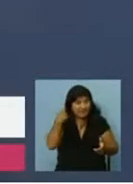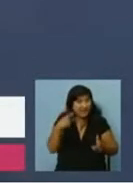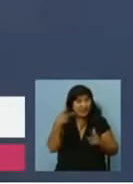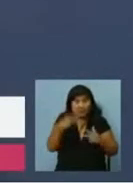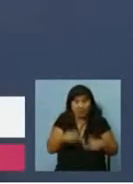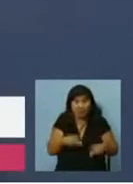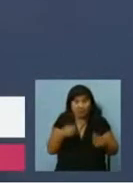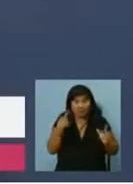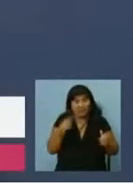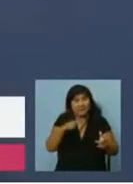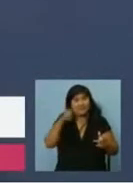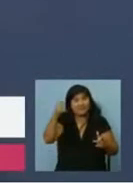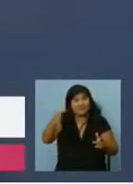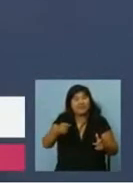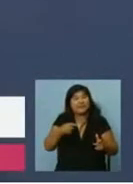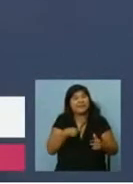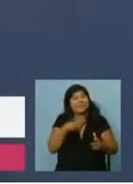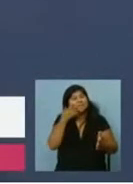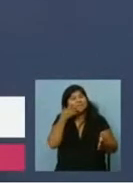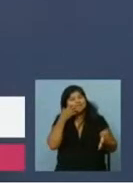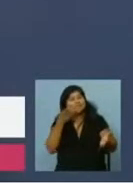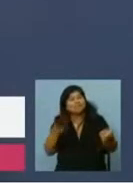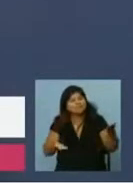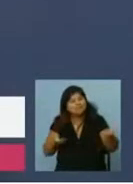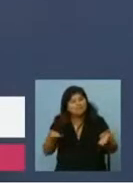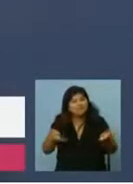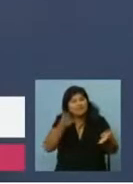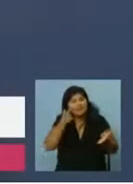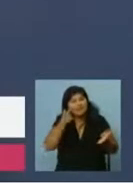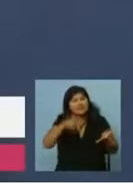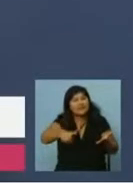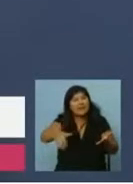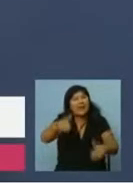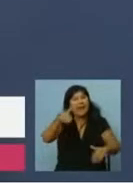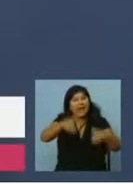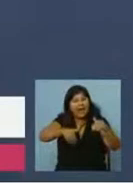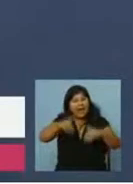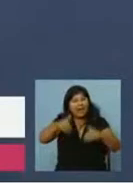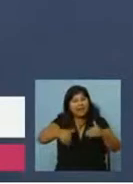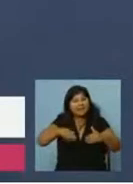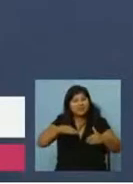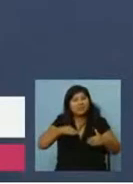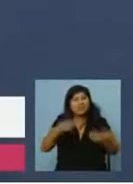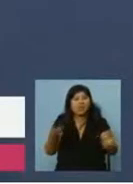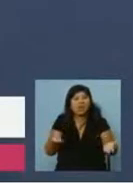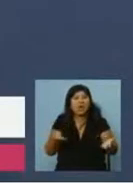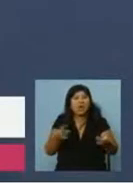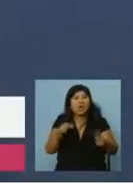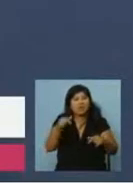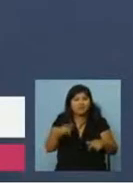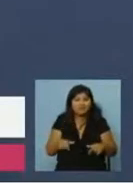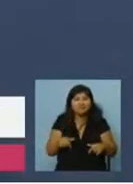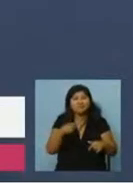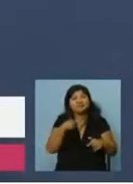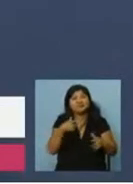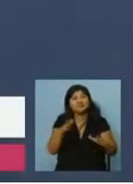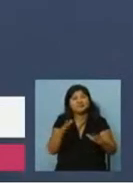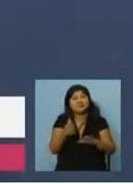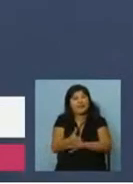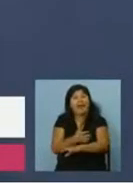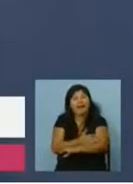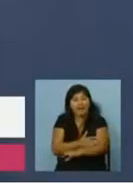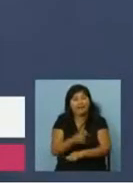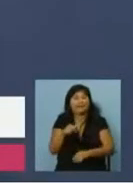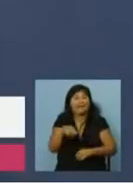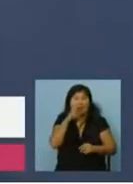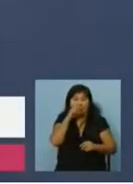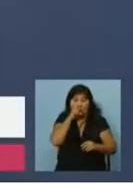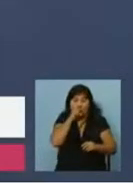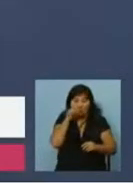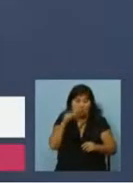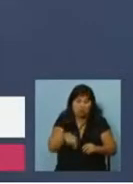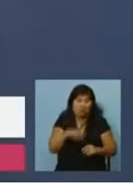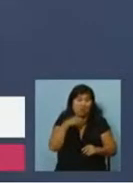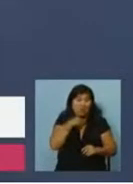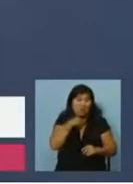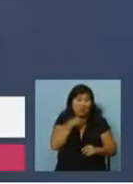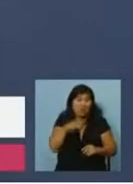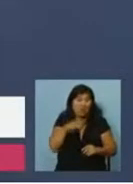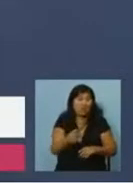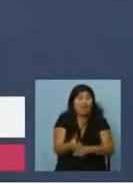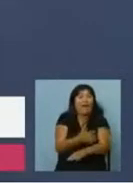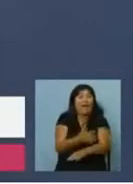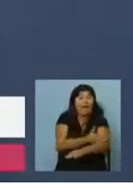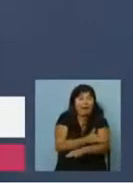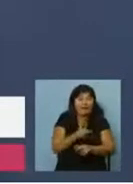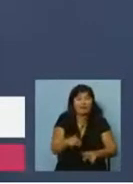este año electoral adelantado, ¿no es cierto?, para junio en el caso de la provincia de Jujuy, y cómo todos los otros partidos tuvieron